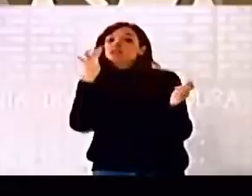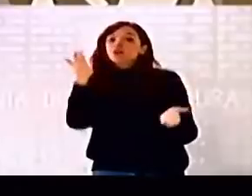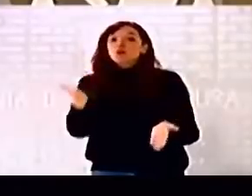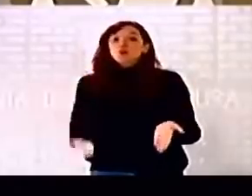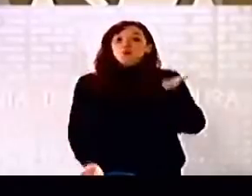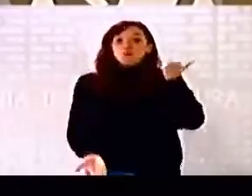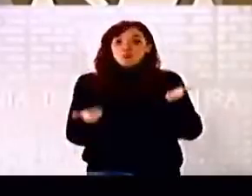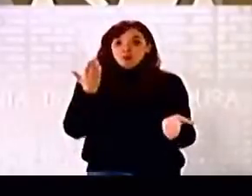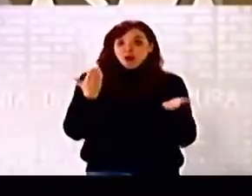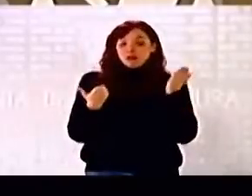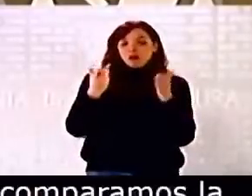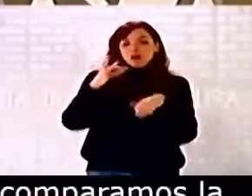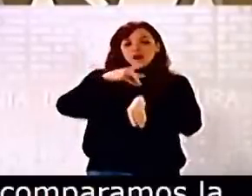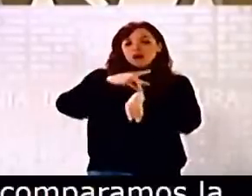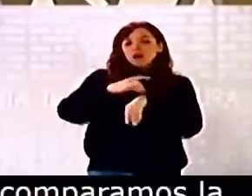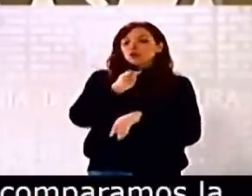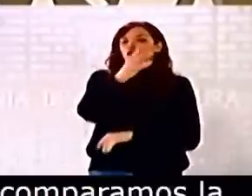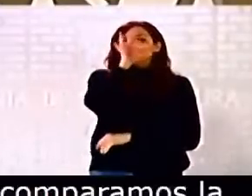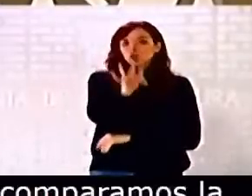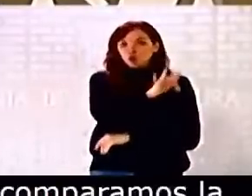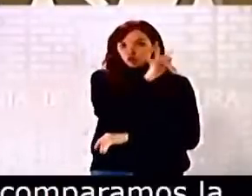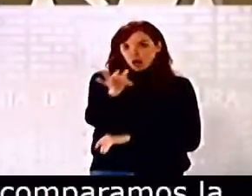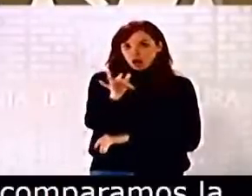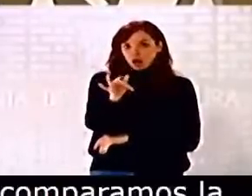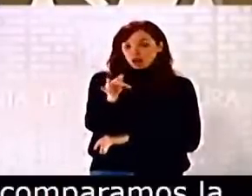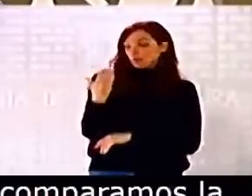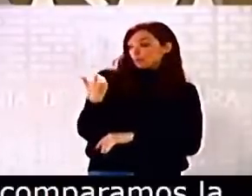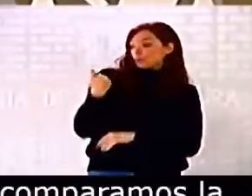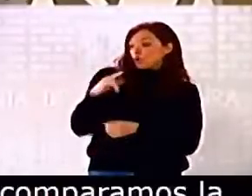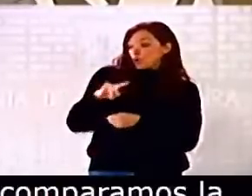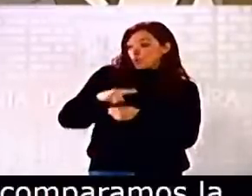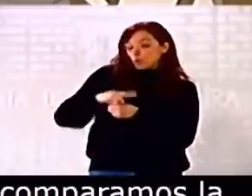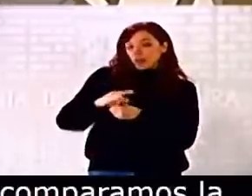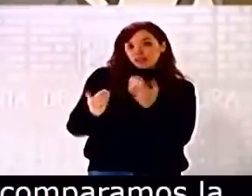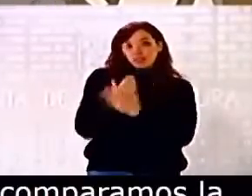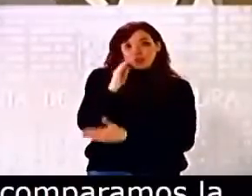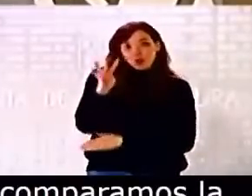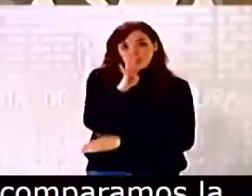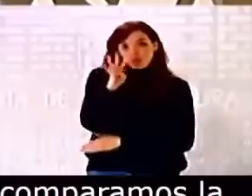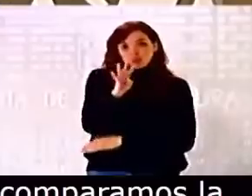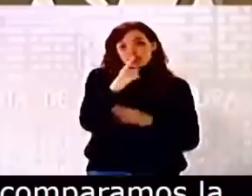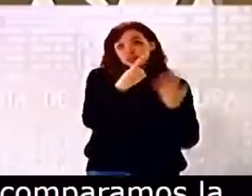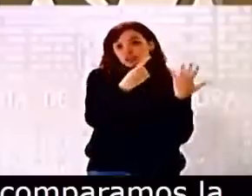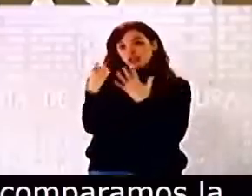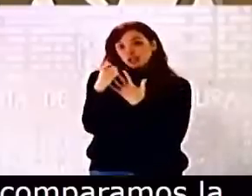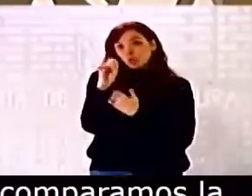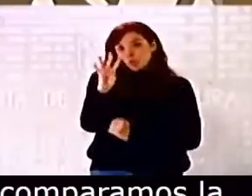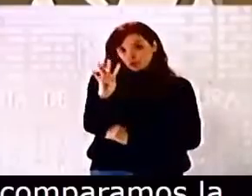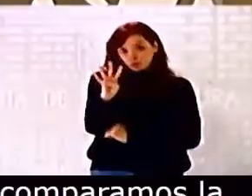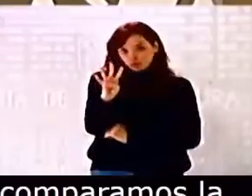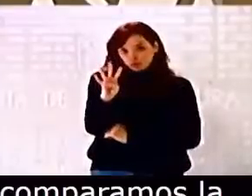incidencia acumulada que se refleja entre el lunes día 4, que era de 604 a los 14 días,